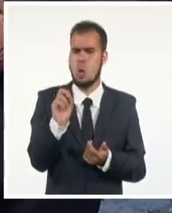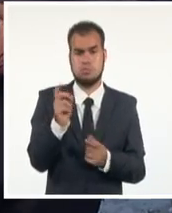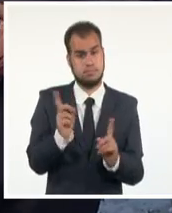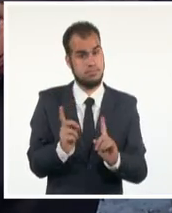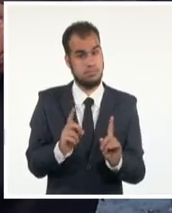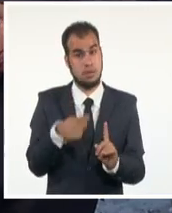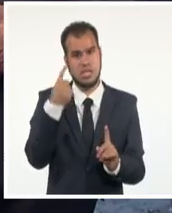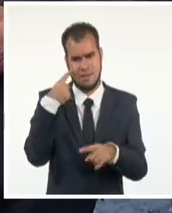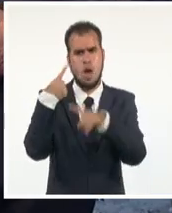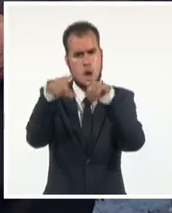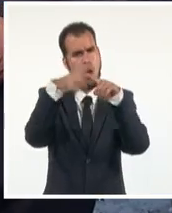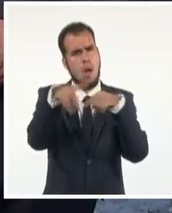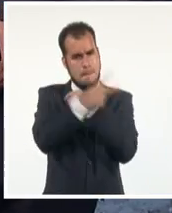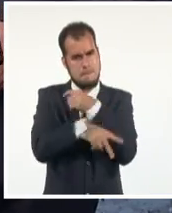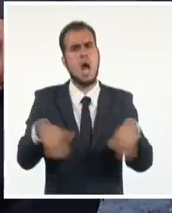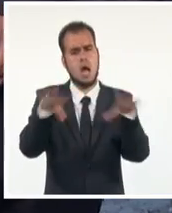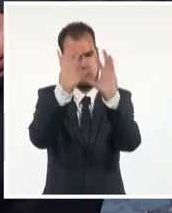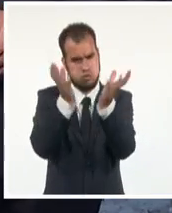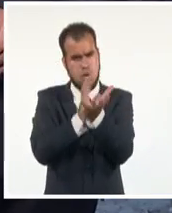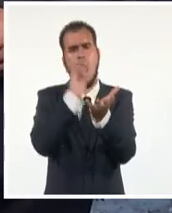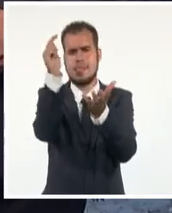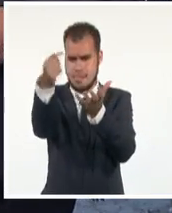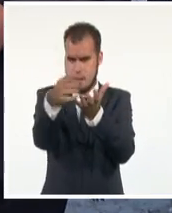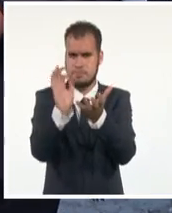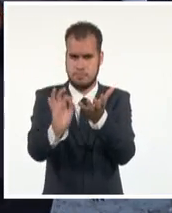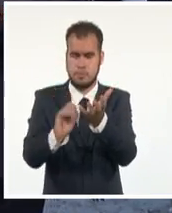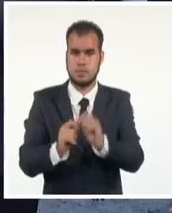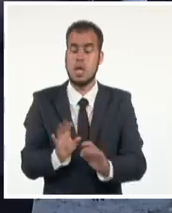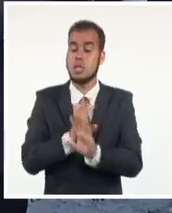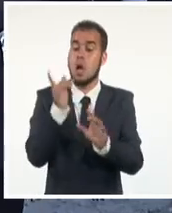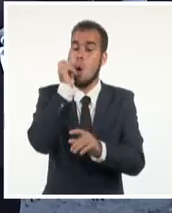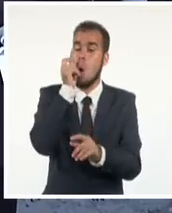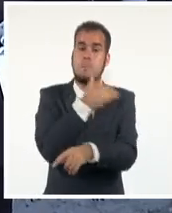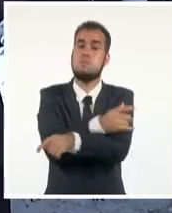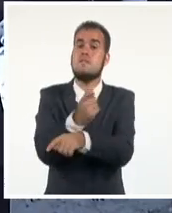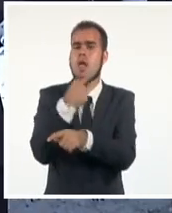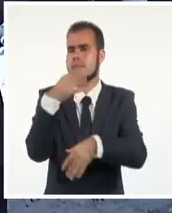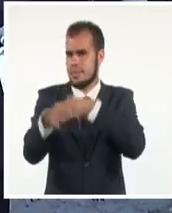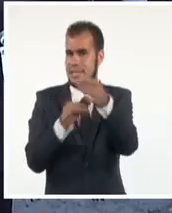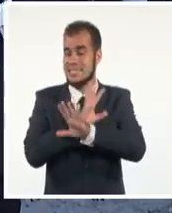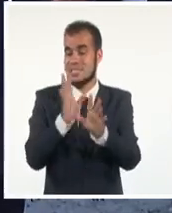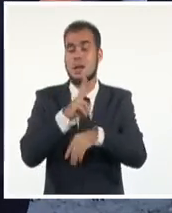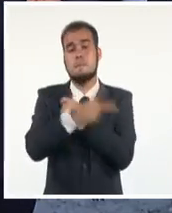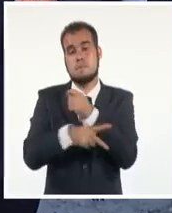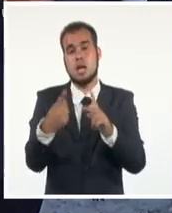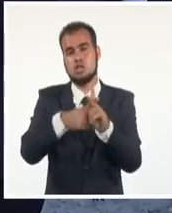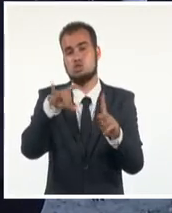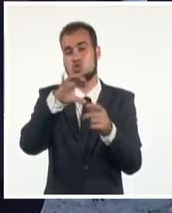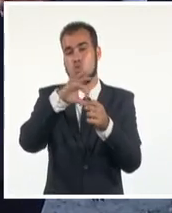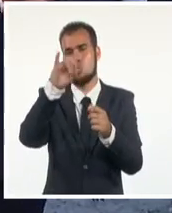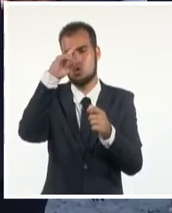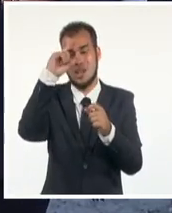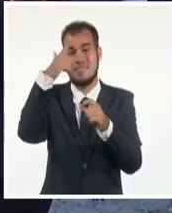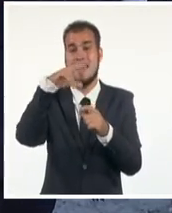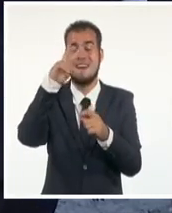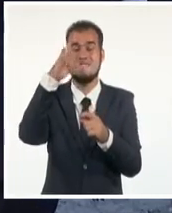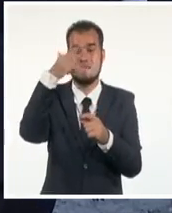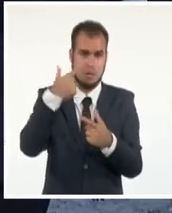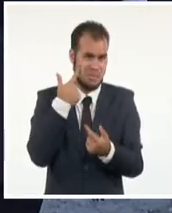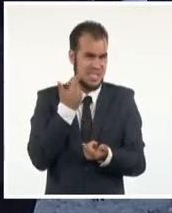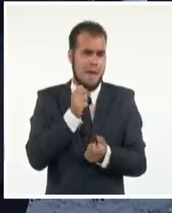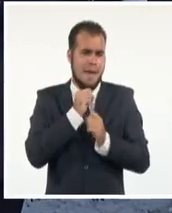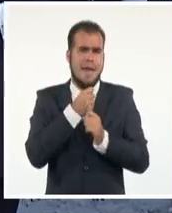venimos recibiéndola a lo largo de toda la pandemia. En el caso del corredor humanitario, lo real es que no es